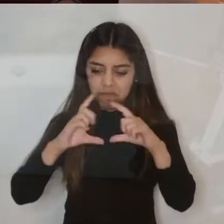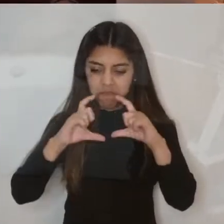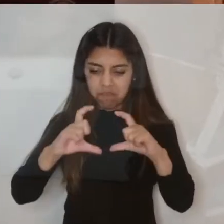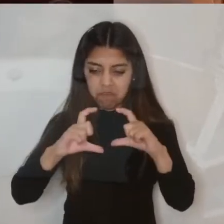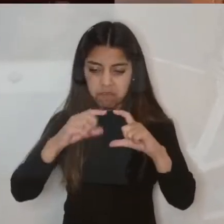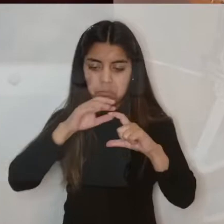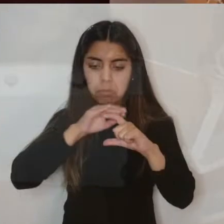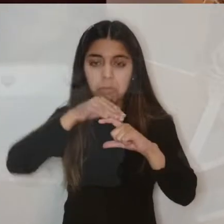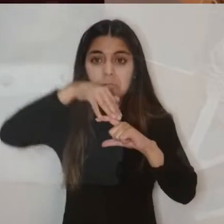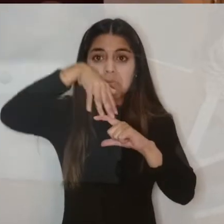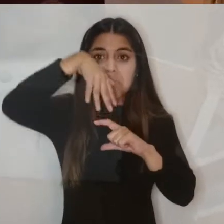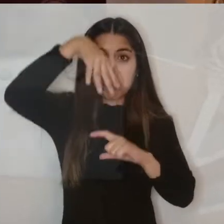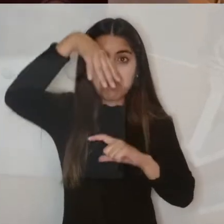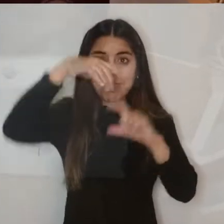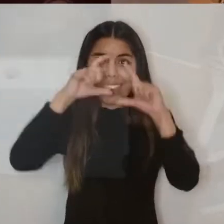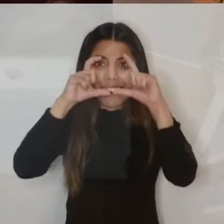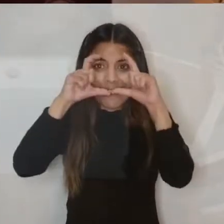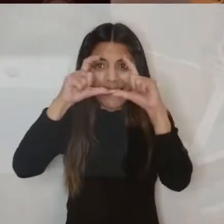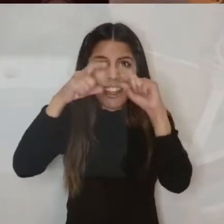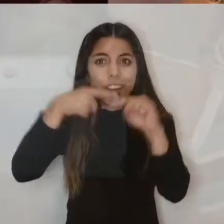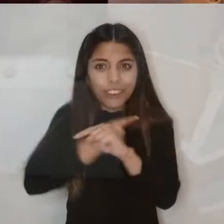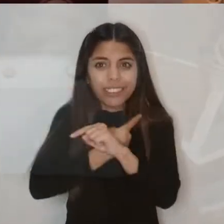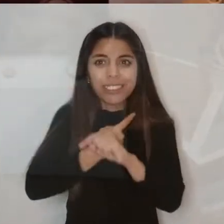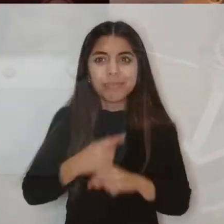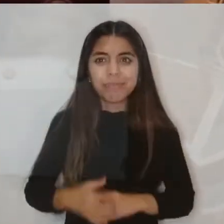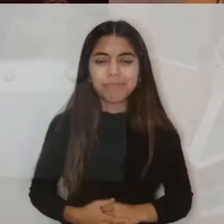Lo pongo acá.